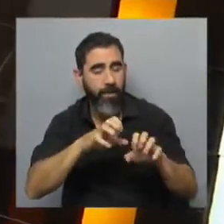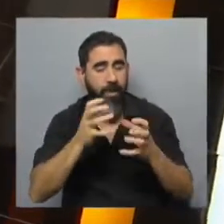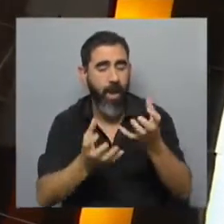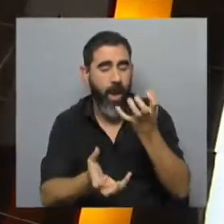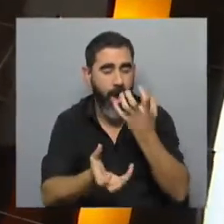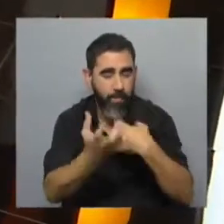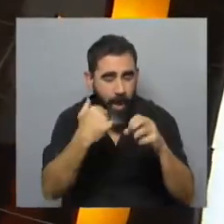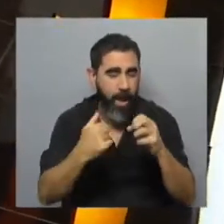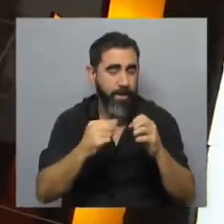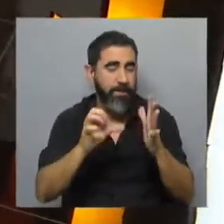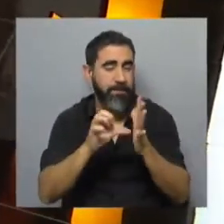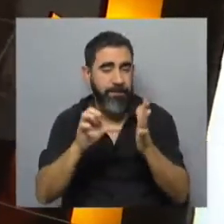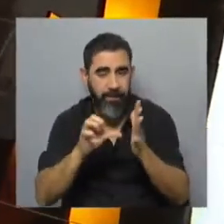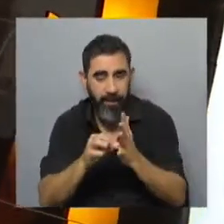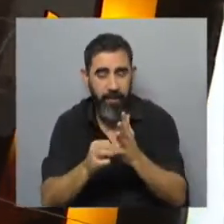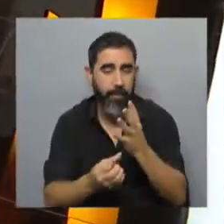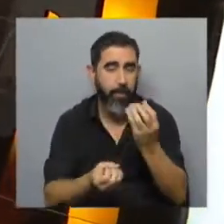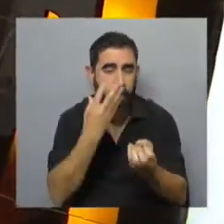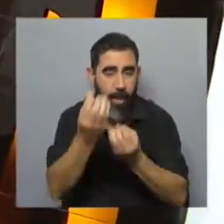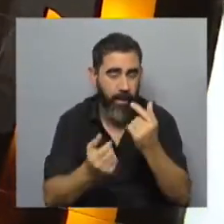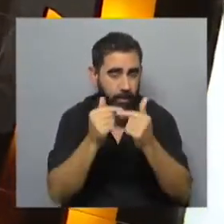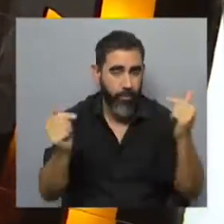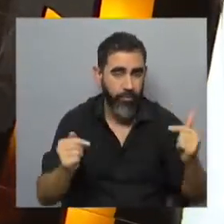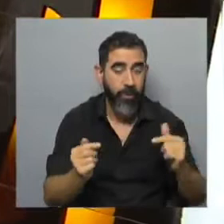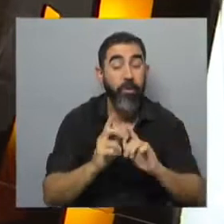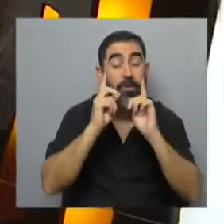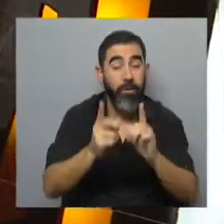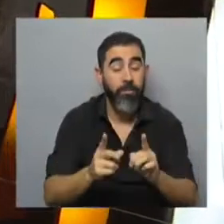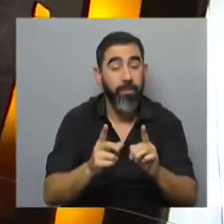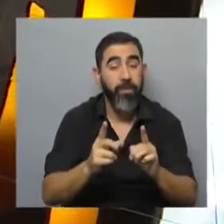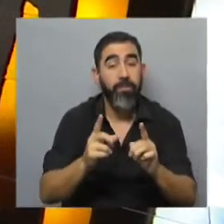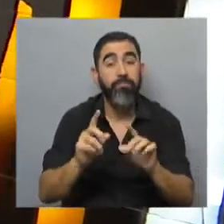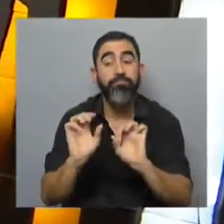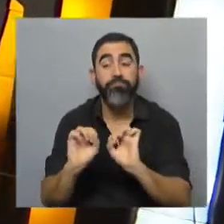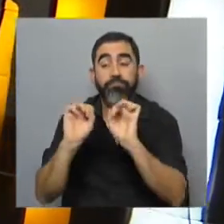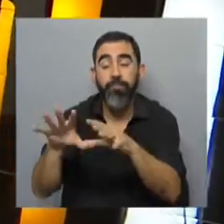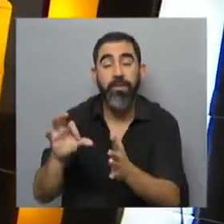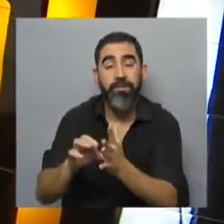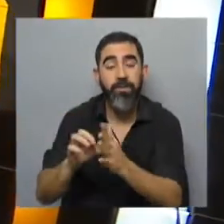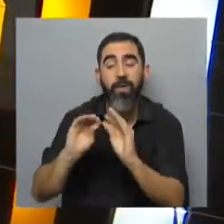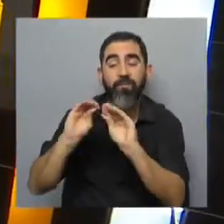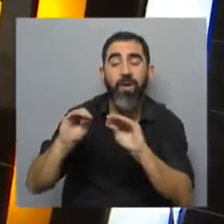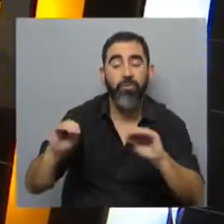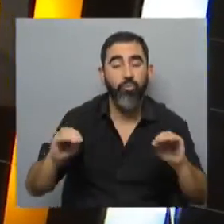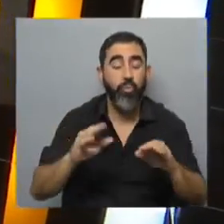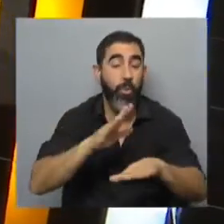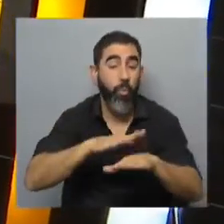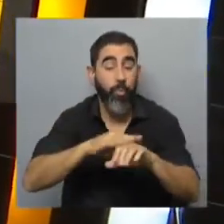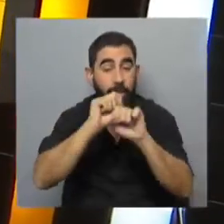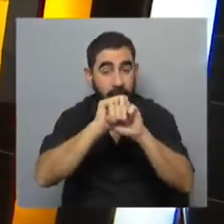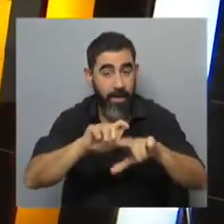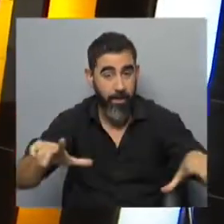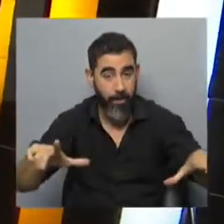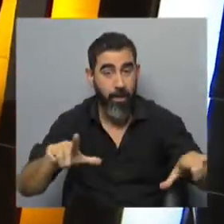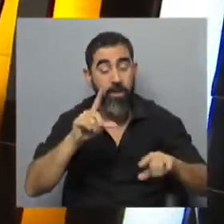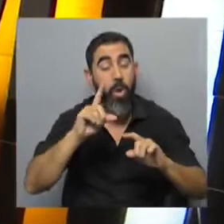del sistema, a la circulación de nutrientes y sustancias, como en lo que se devuelve al sistema como residuos de la potabilización. Y eso ocurre en